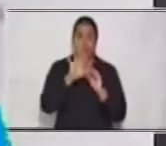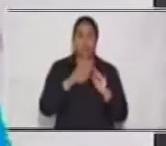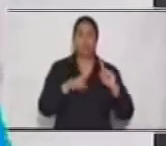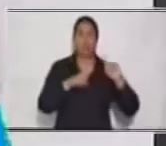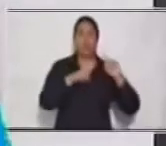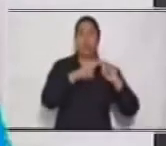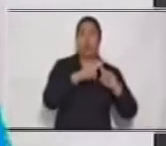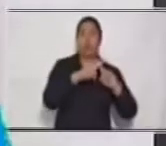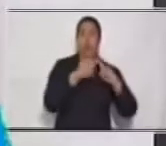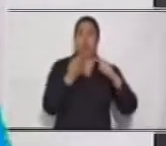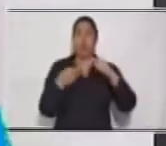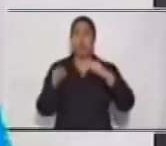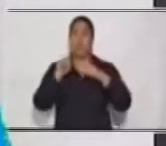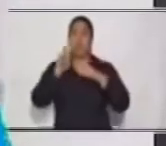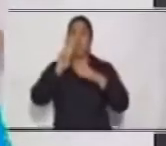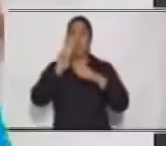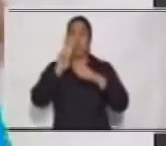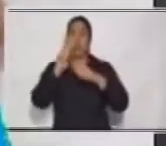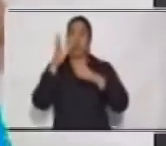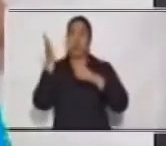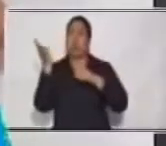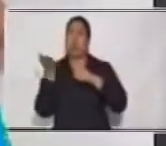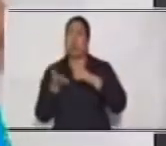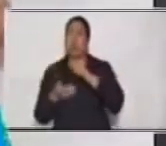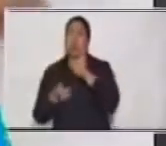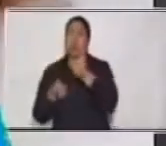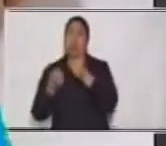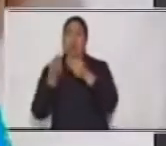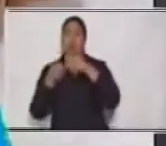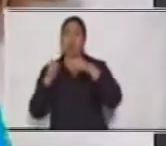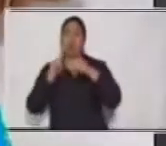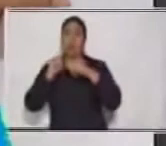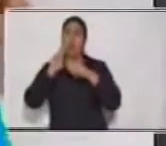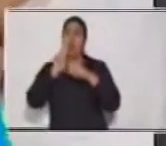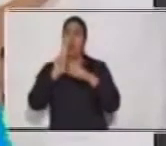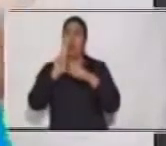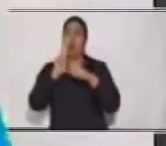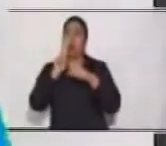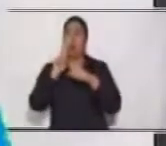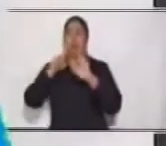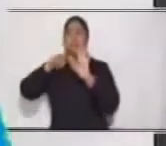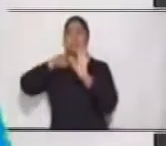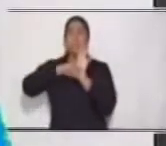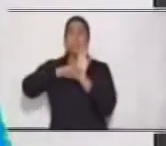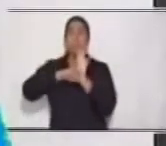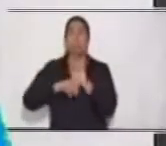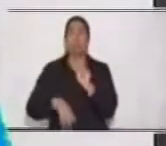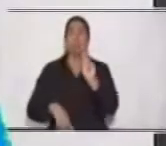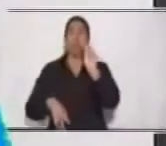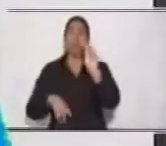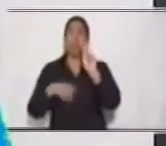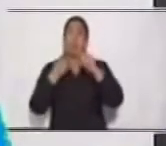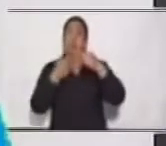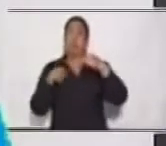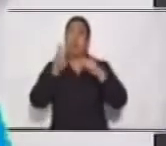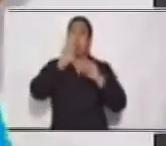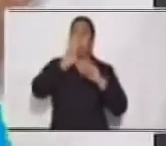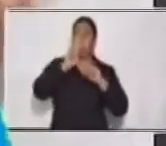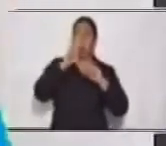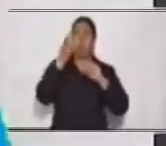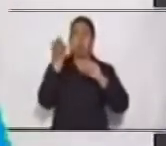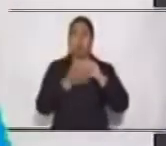cuadrado dividido al cuadrado menos y cuadrado dividido b al cuadrado.